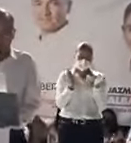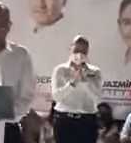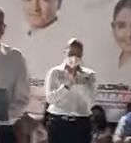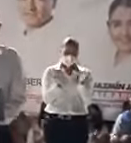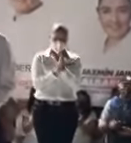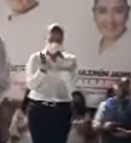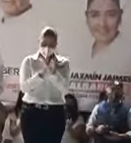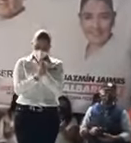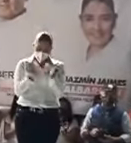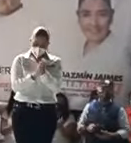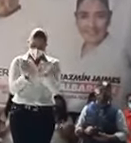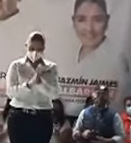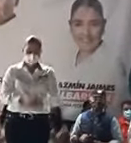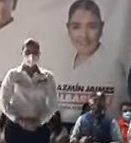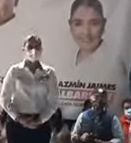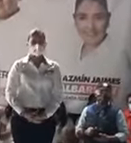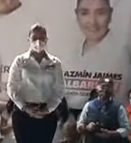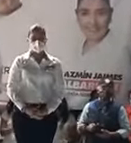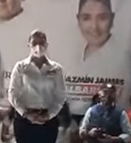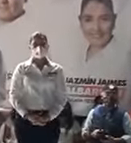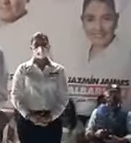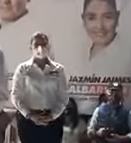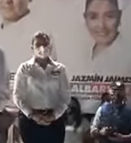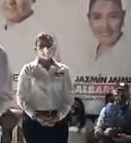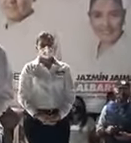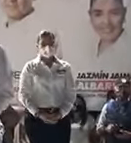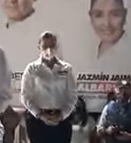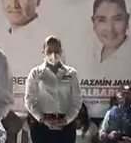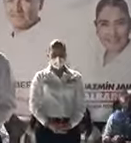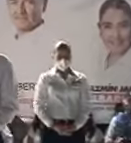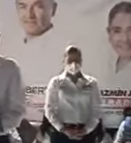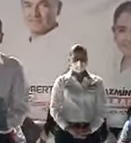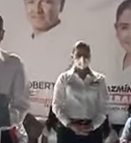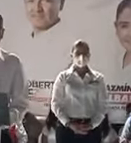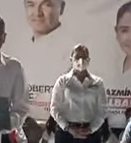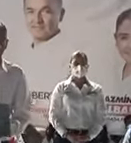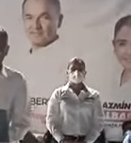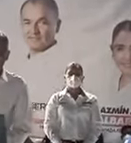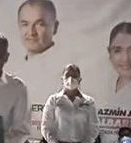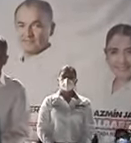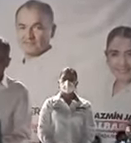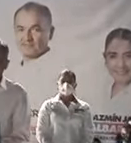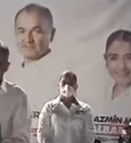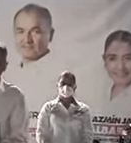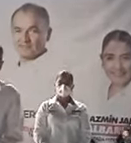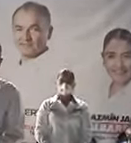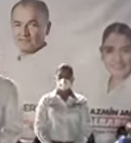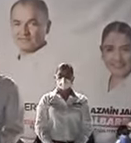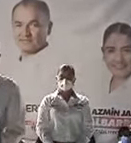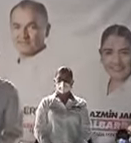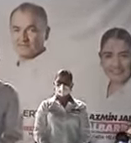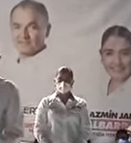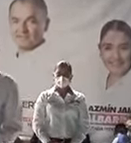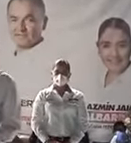A mis hijos, Terco y Rigo, por su apoyo, que con entrega y pasión han hecho suyo el deseo de servir